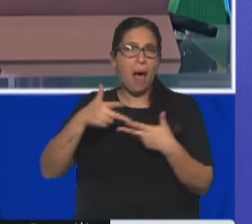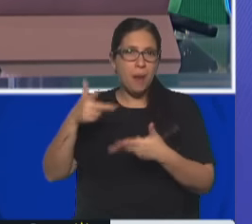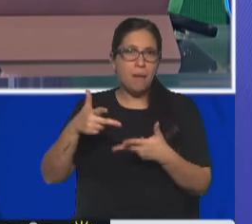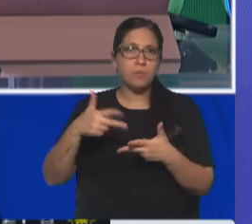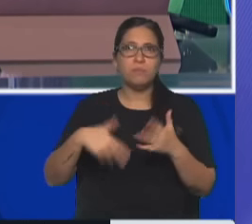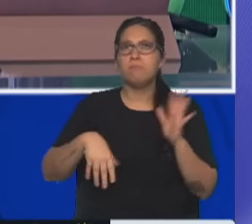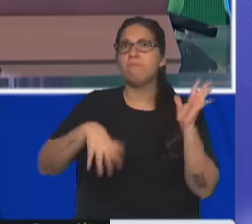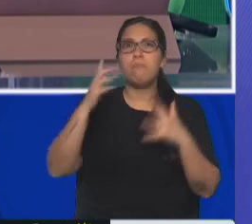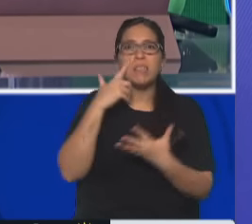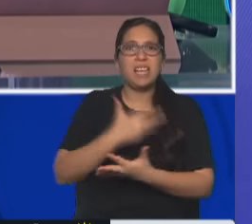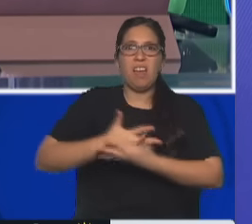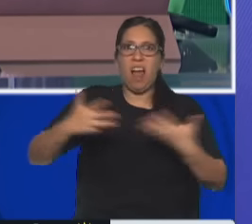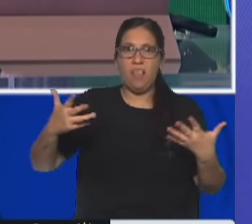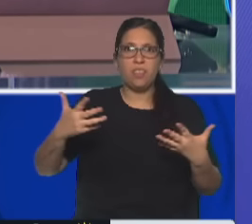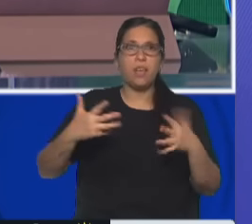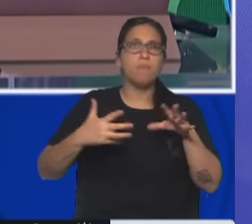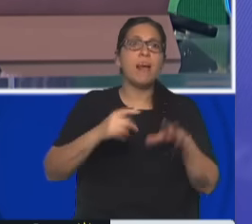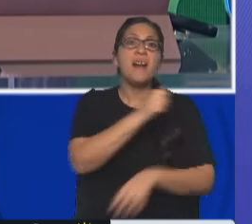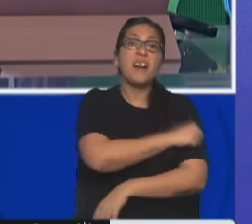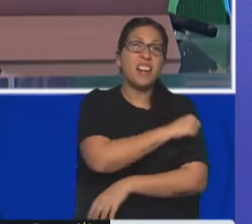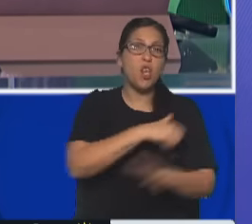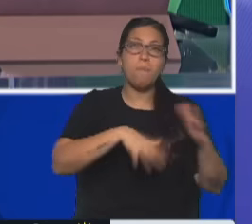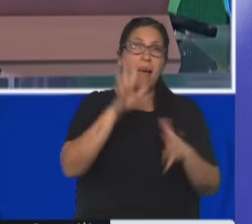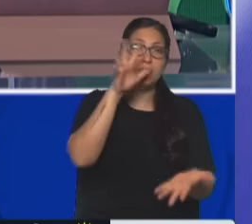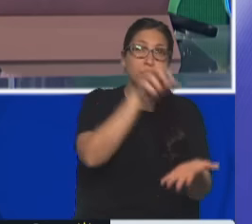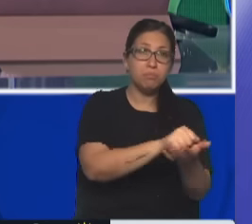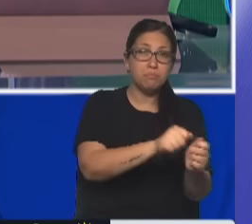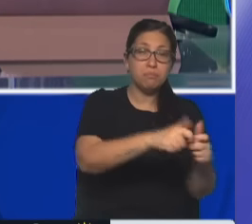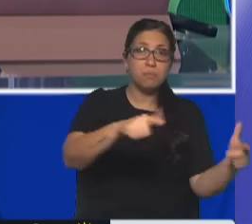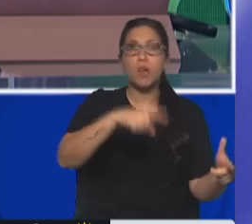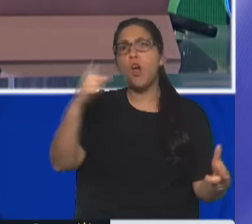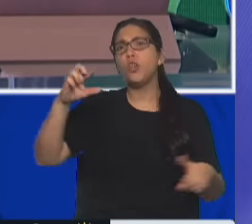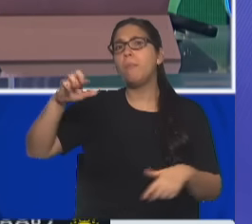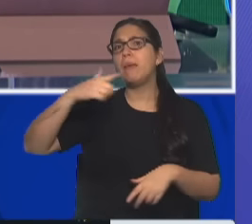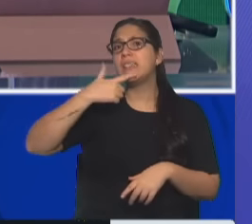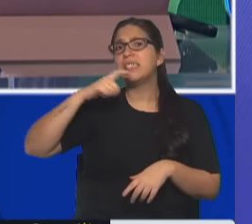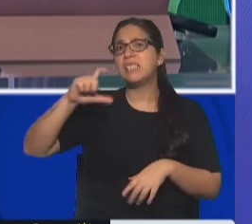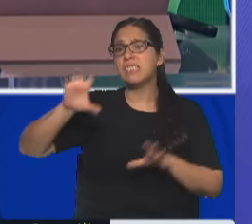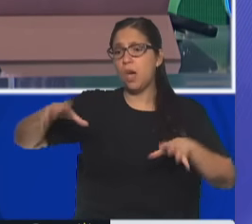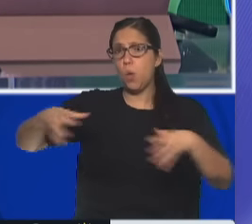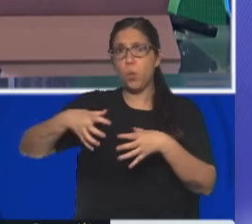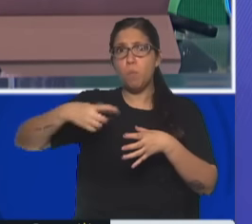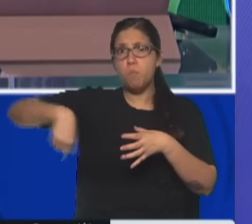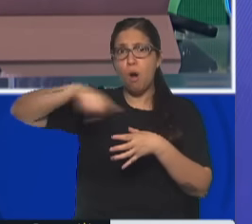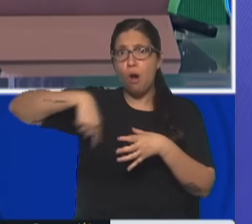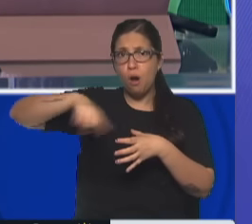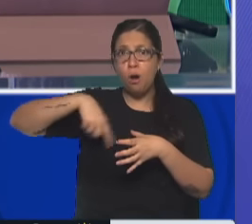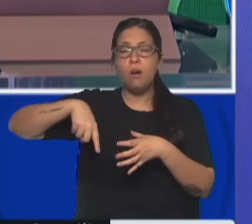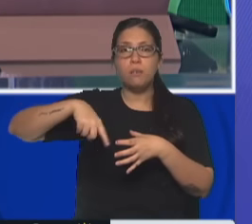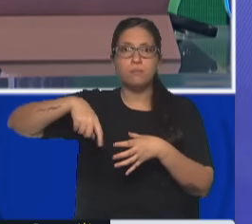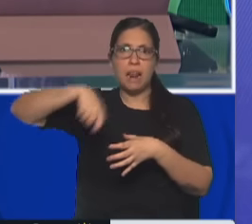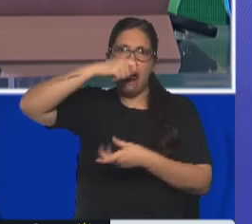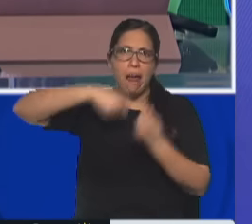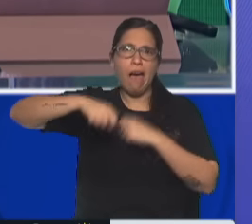está o que se extendió a otros estados. Pero hablamos del PCC, que es el más grande, y el PCC es interesante porque si bien surge después